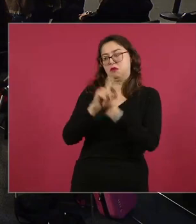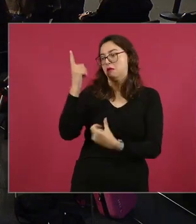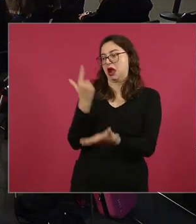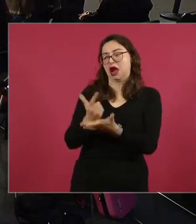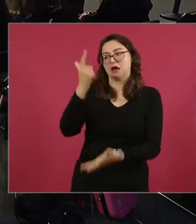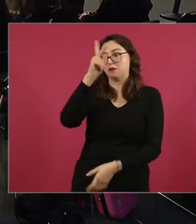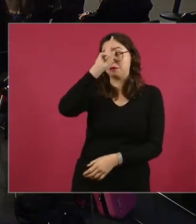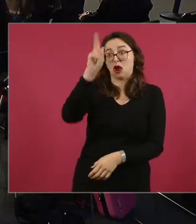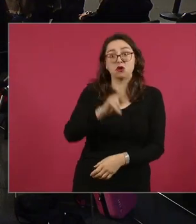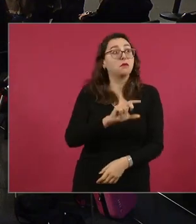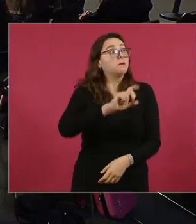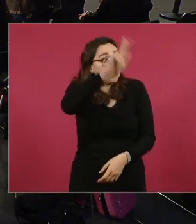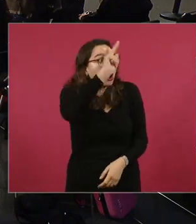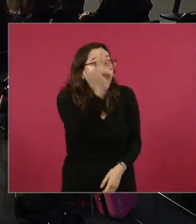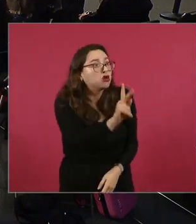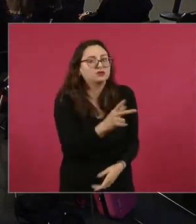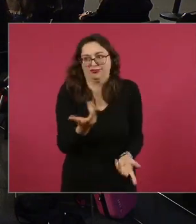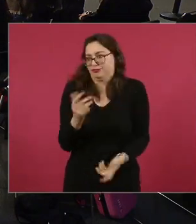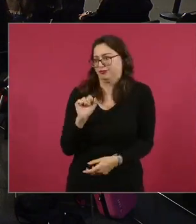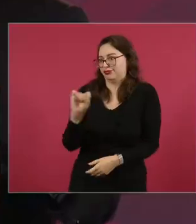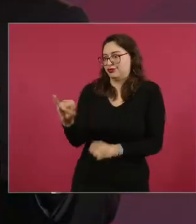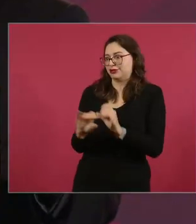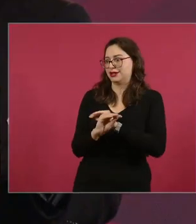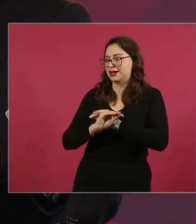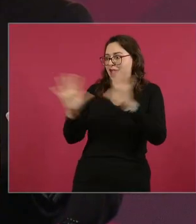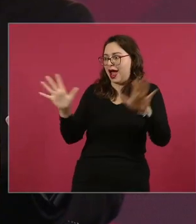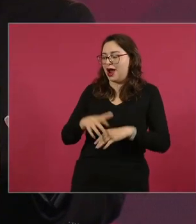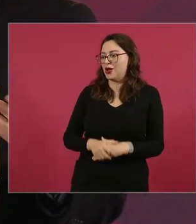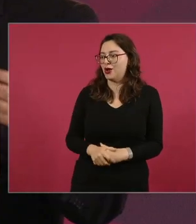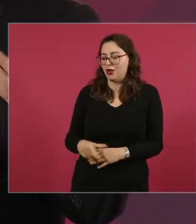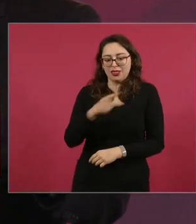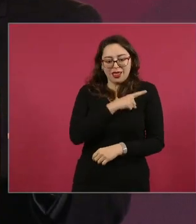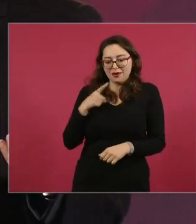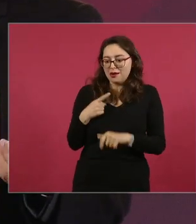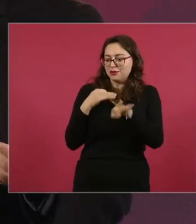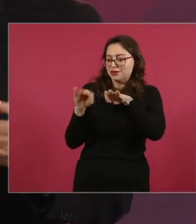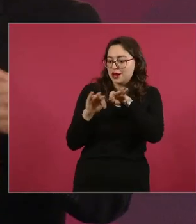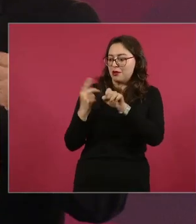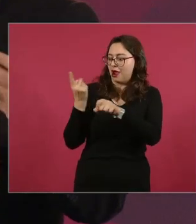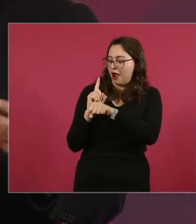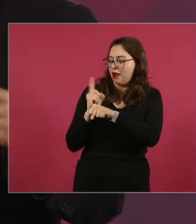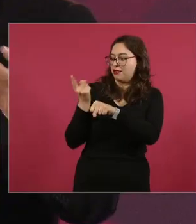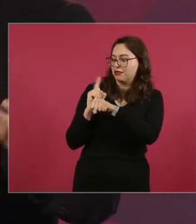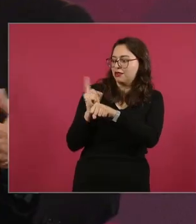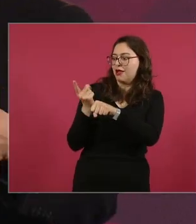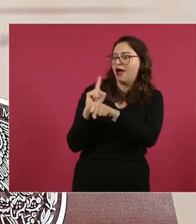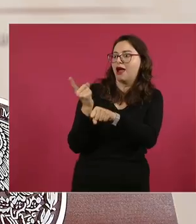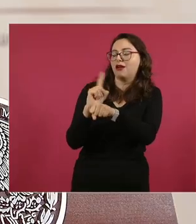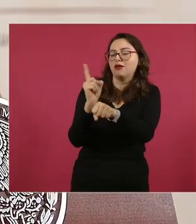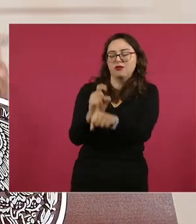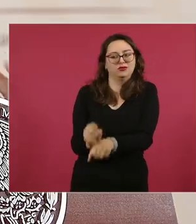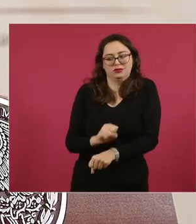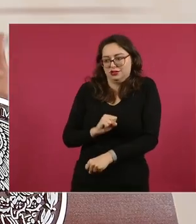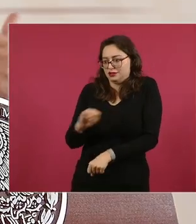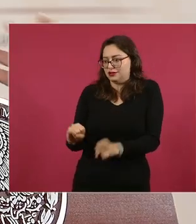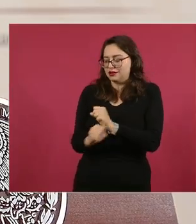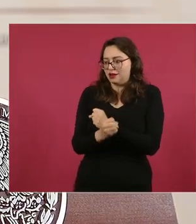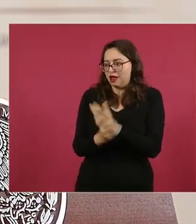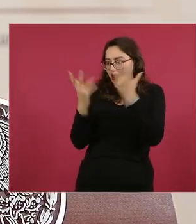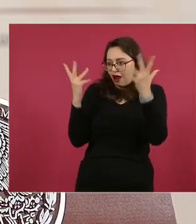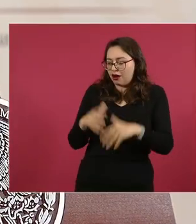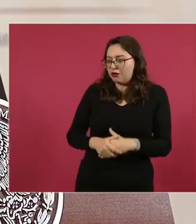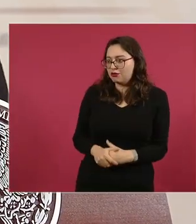Sí, exactamente. Entonces, sí ayuda… Sí ayuda el que estemos